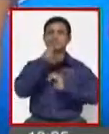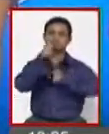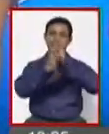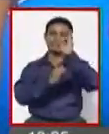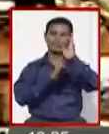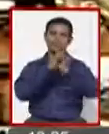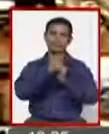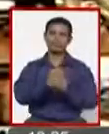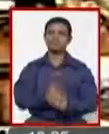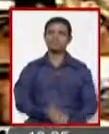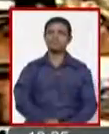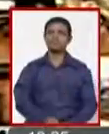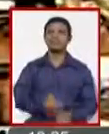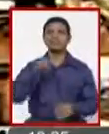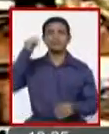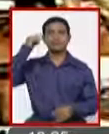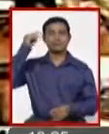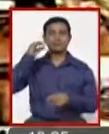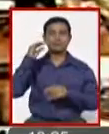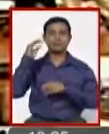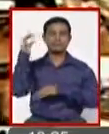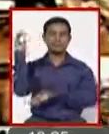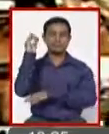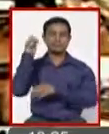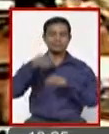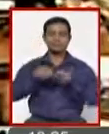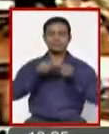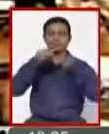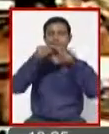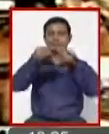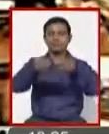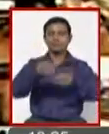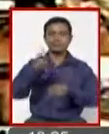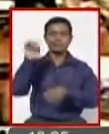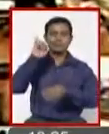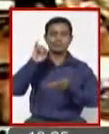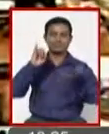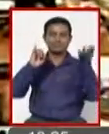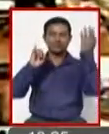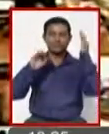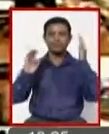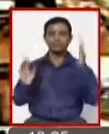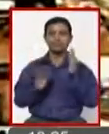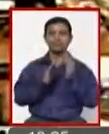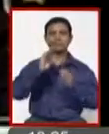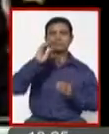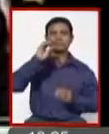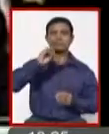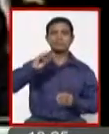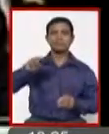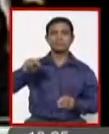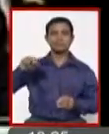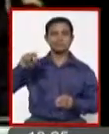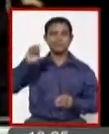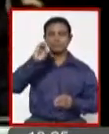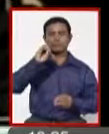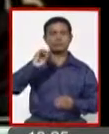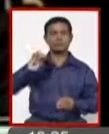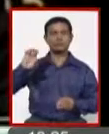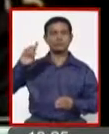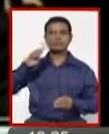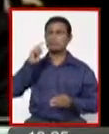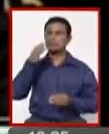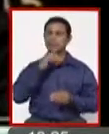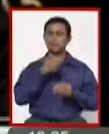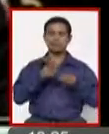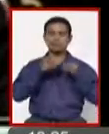internacionales. El gobierno de Bolivia presentó el pasado miércoles ante el Consejo Permanente de la Organización de Estados Americanos una denuncia